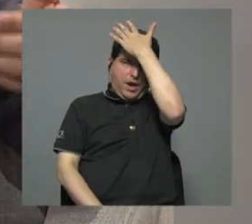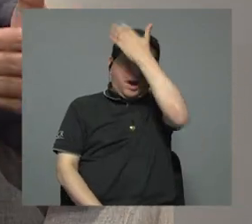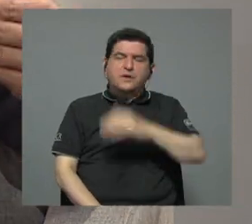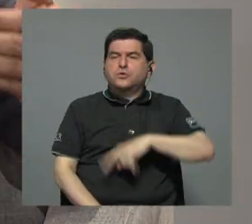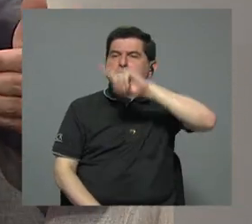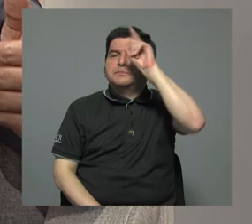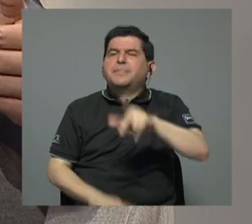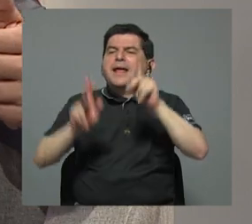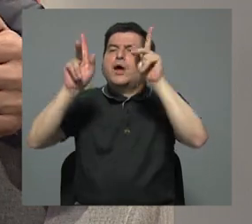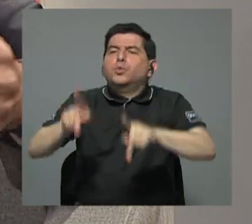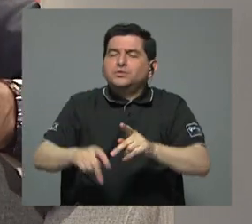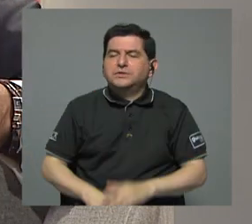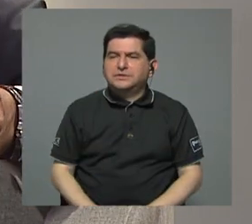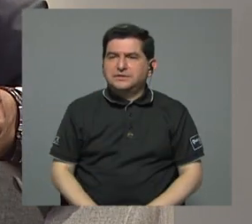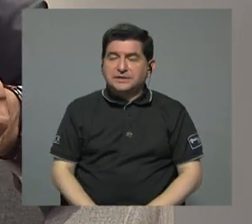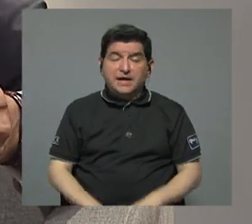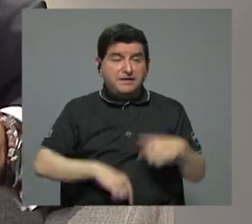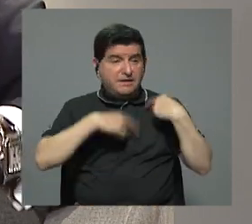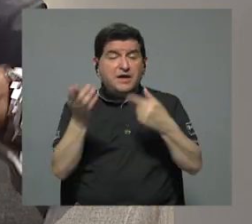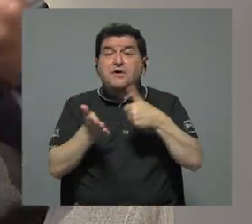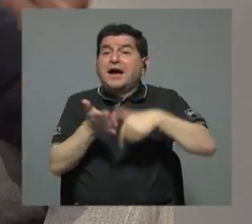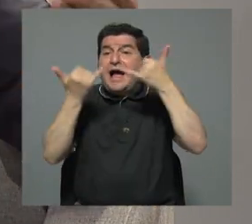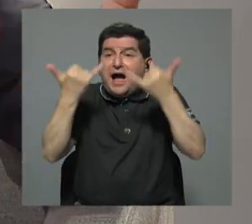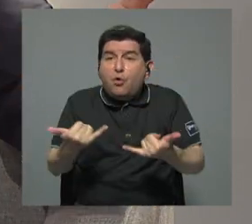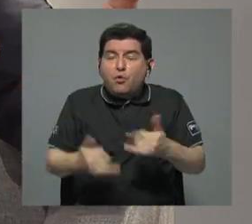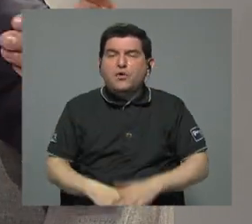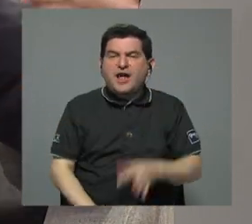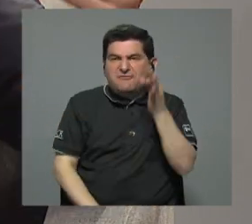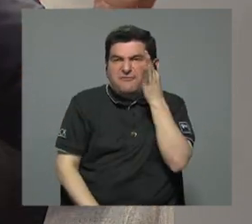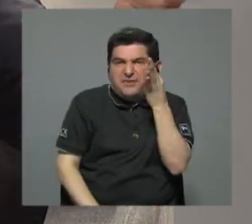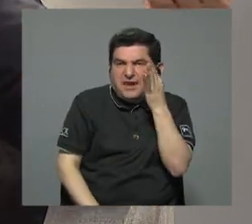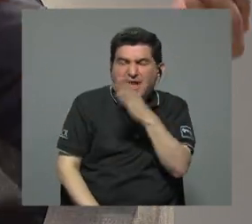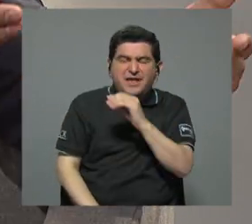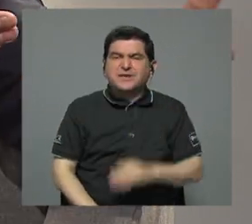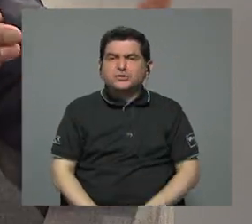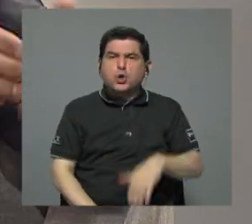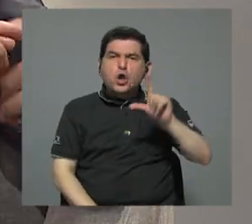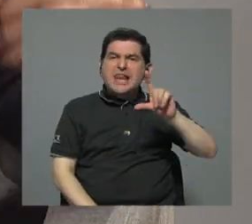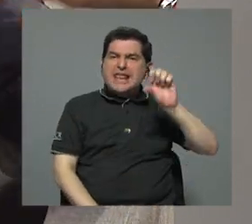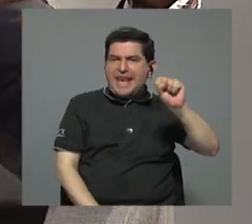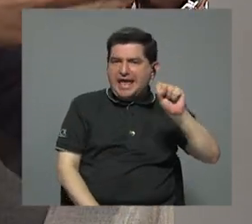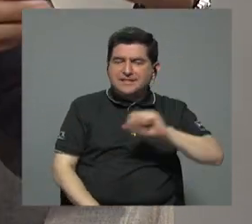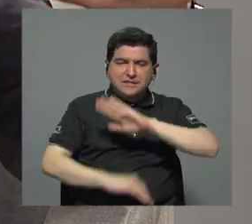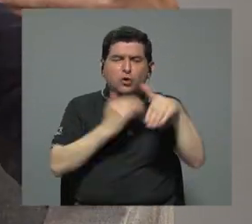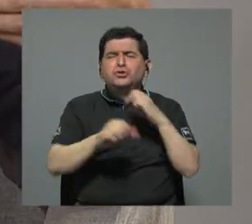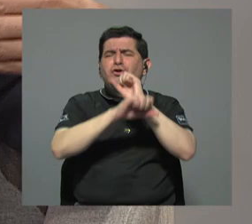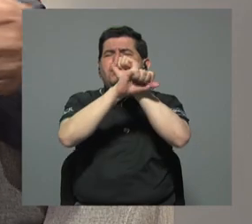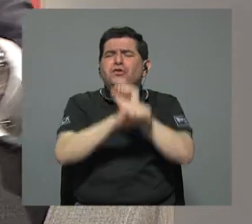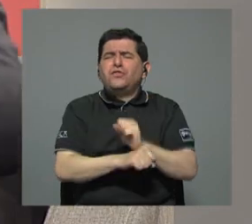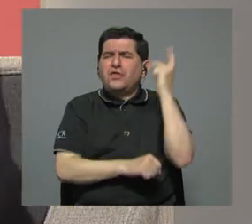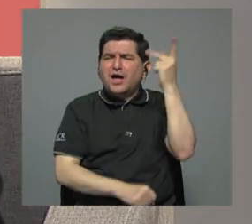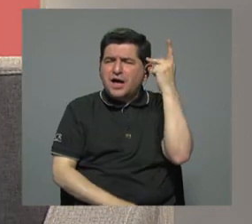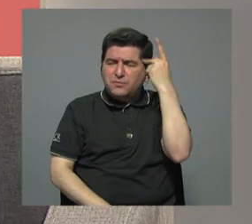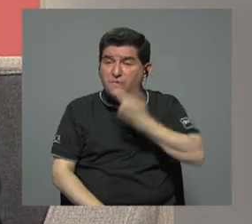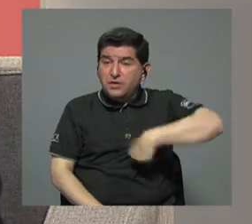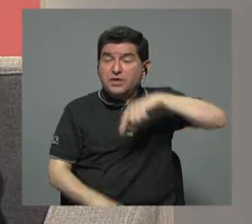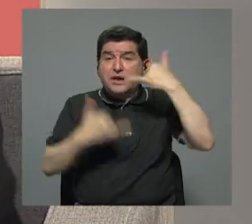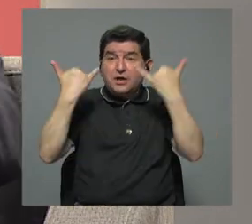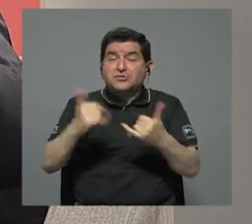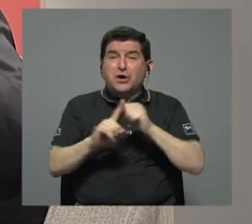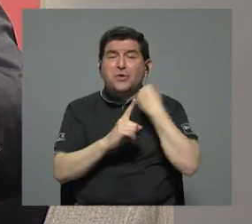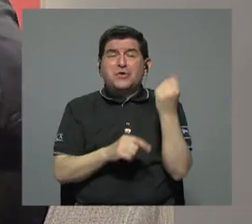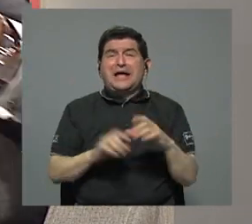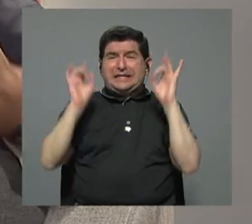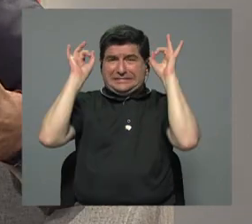preguntarle a la gente que está dispuesta a votar hoy incluso por un figueres o por una línea de saborío por toda esa tradición política que es la que nos tiene en este barrial